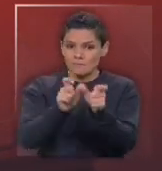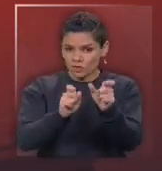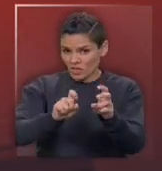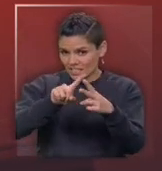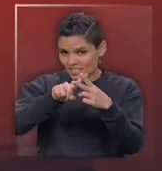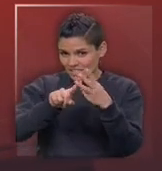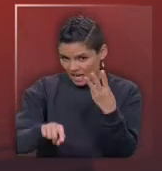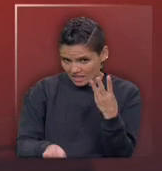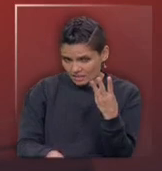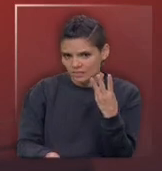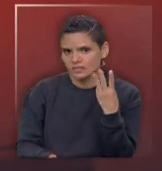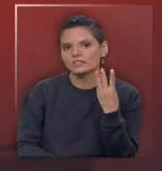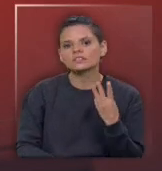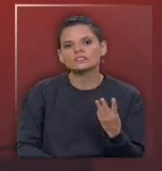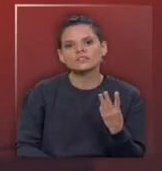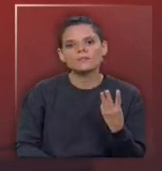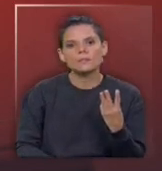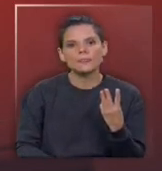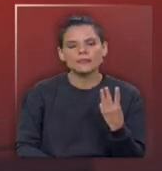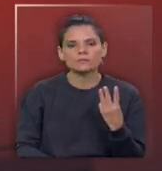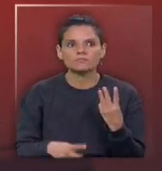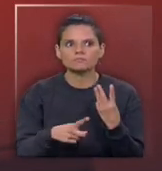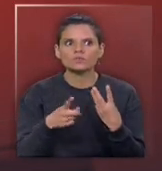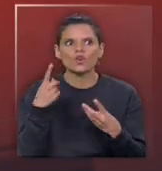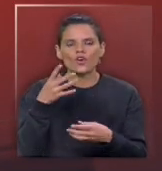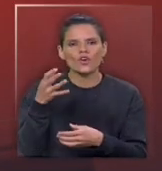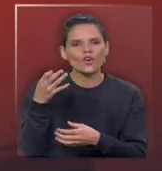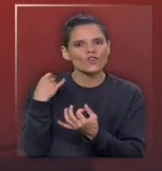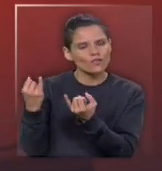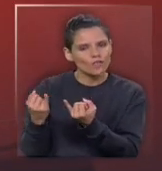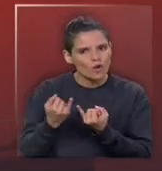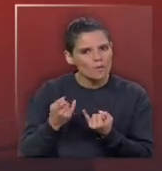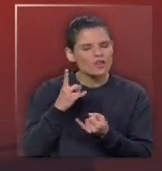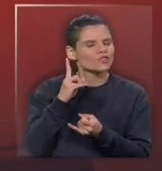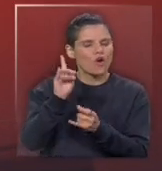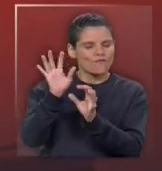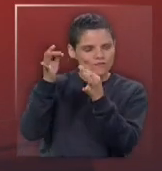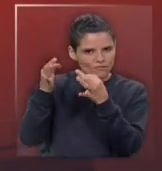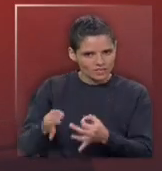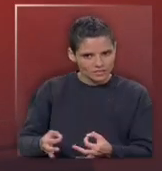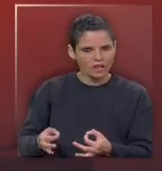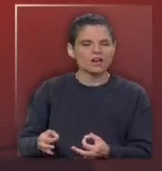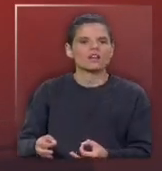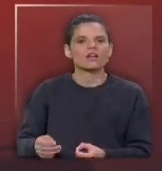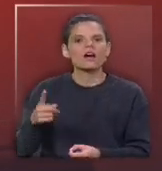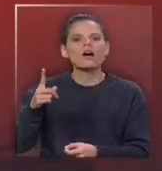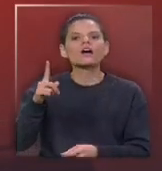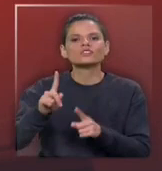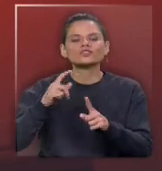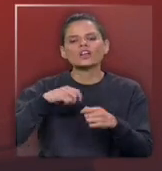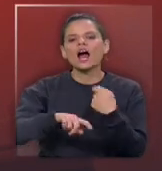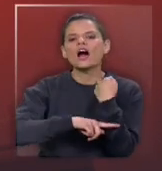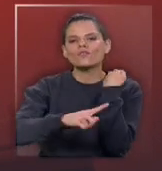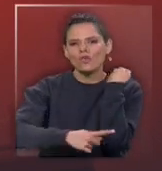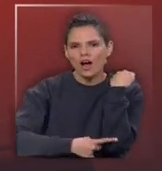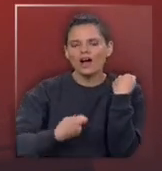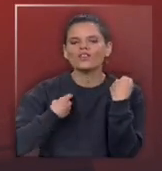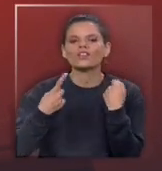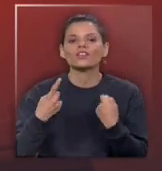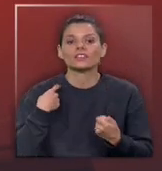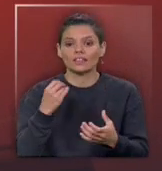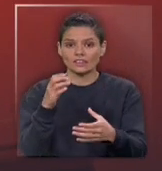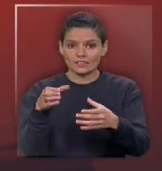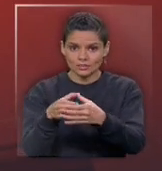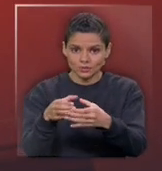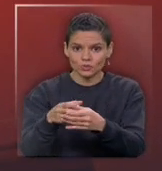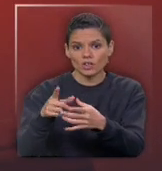personas, según información entregada extraoficialmente hasta este minuto por abogados de derechos humanos, del Instituto Nacional de Derechos Humanos,